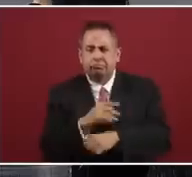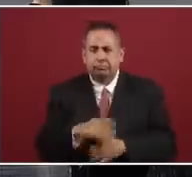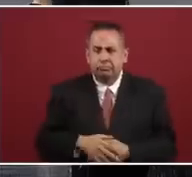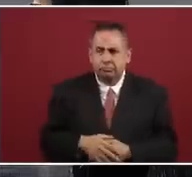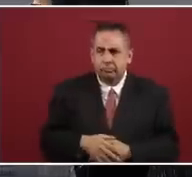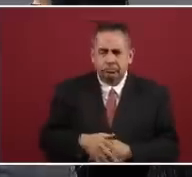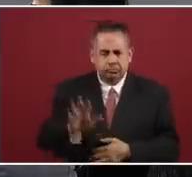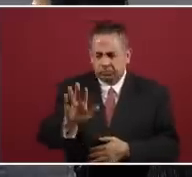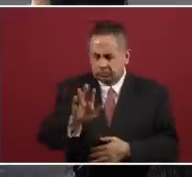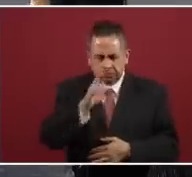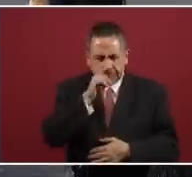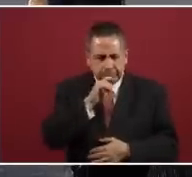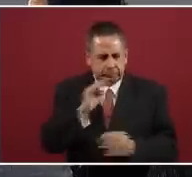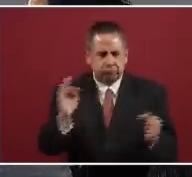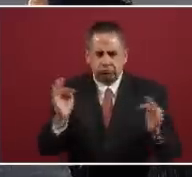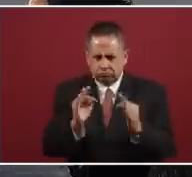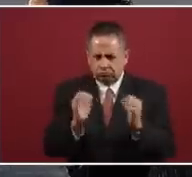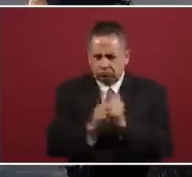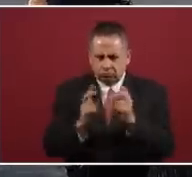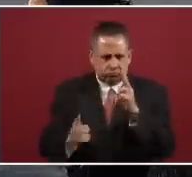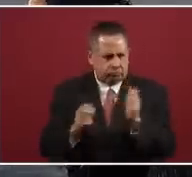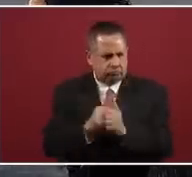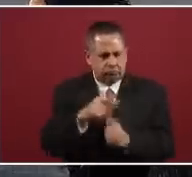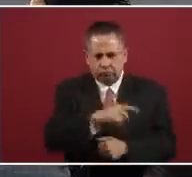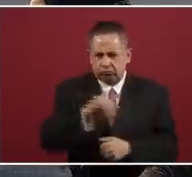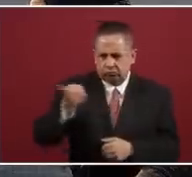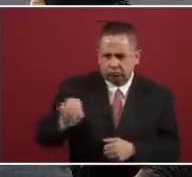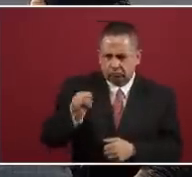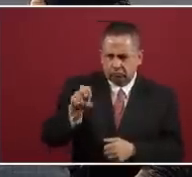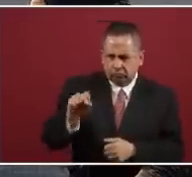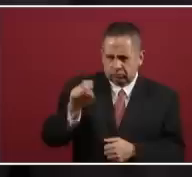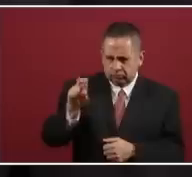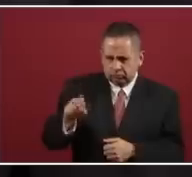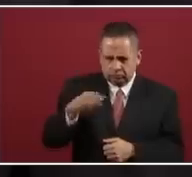recibir Jesús y